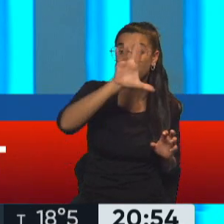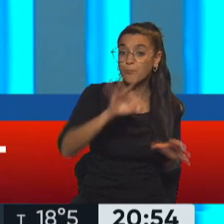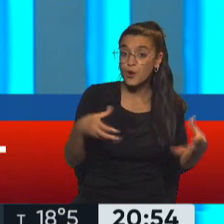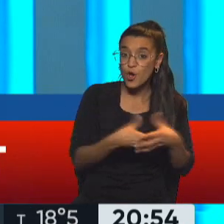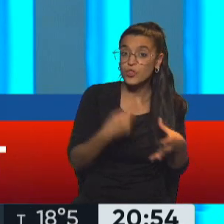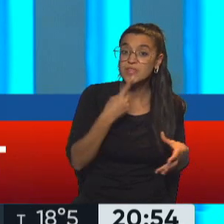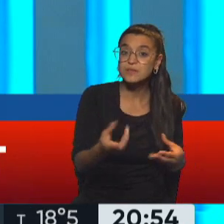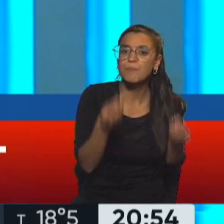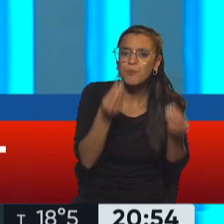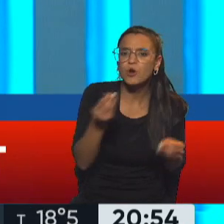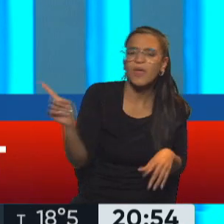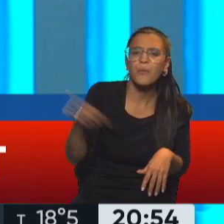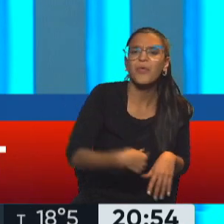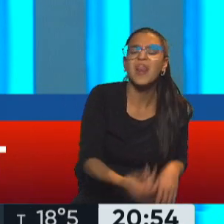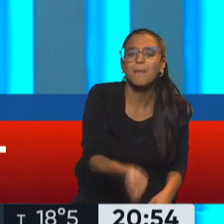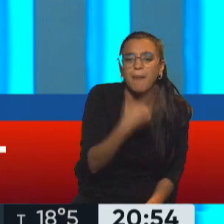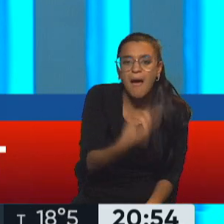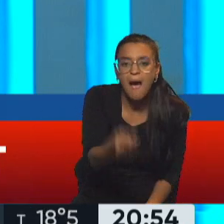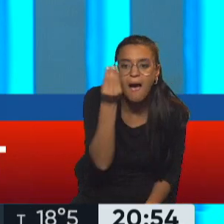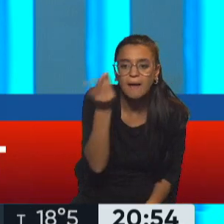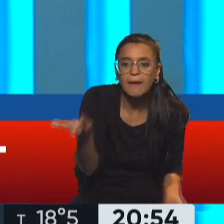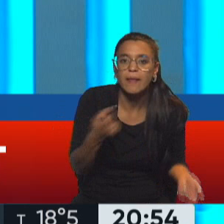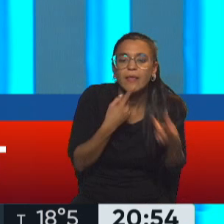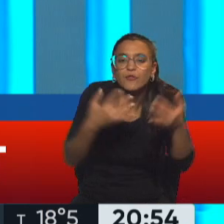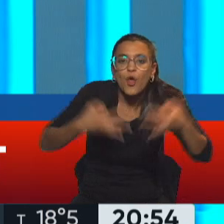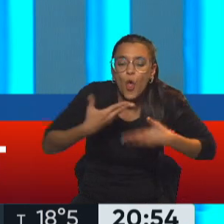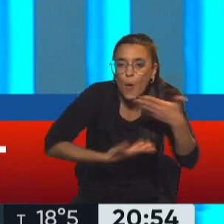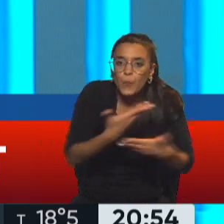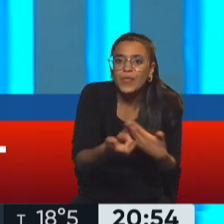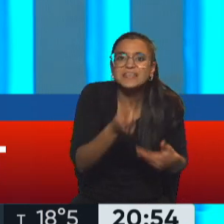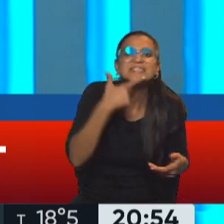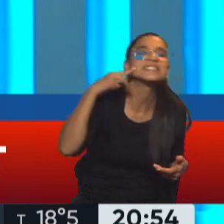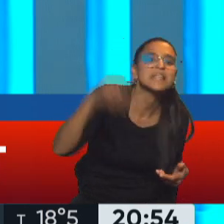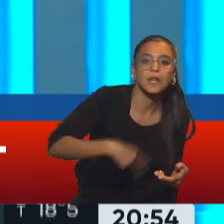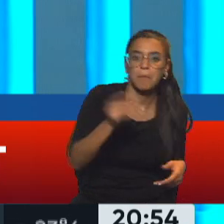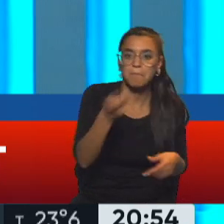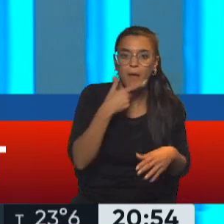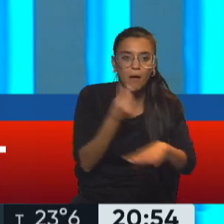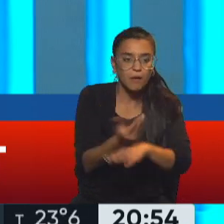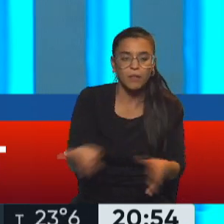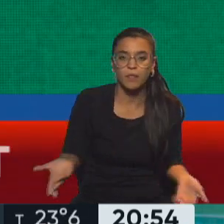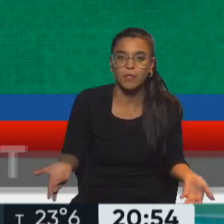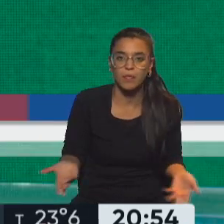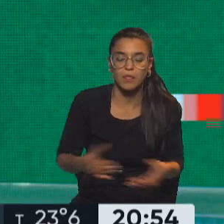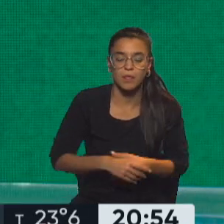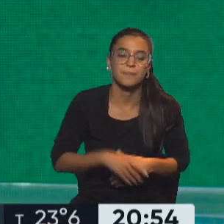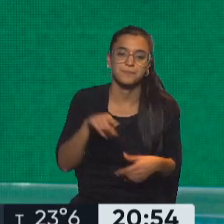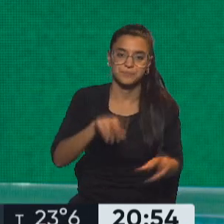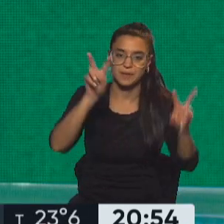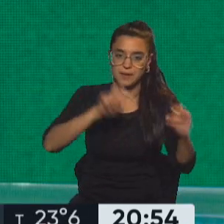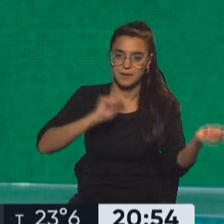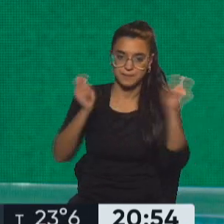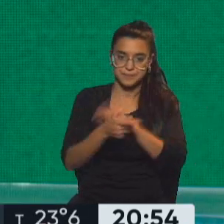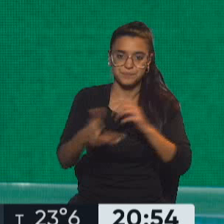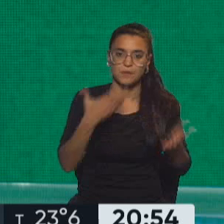¿por qué diablos apareció Macri que nos iba tan bien sin él? Bueno, vamos a cambiar de tema. Se habló mucho